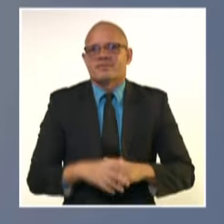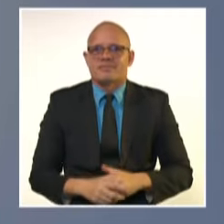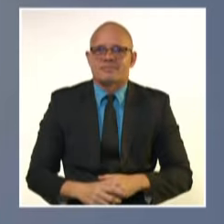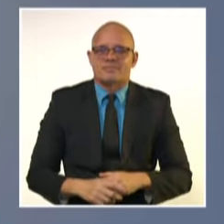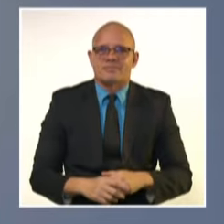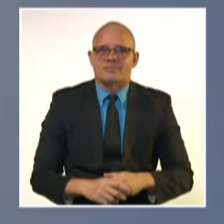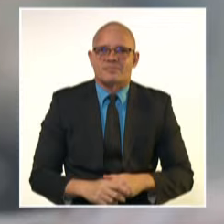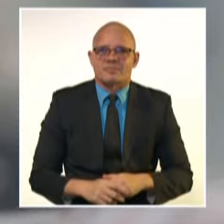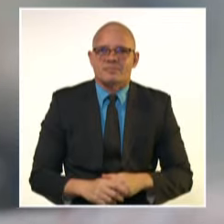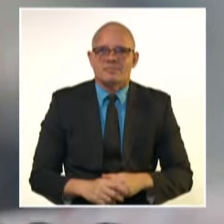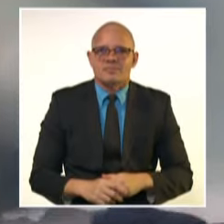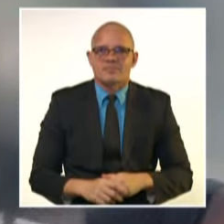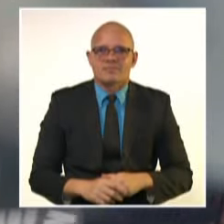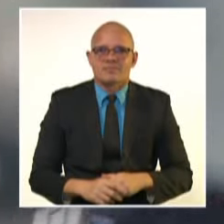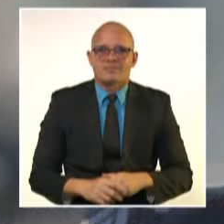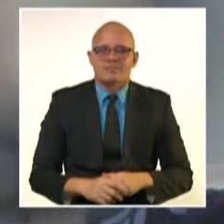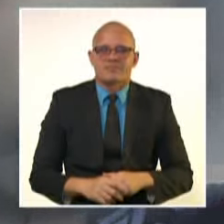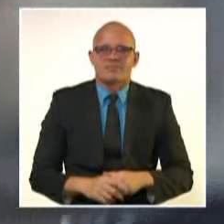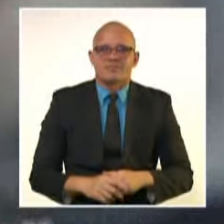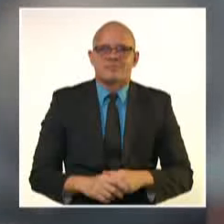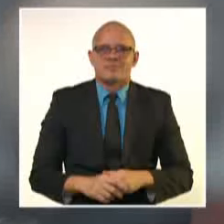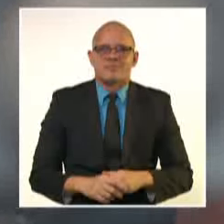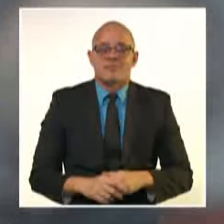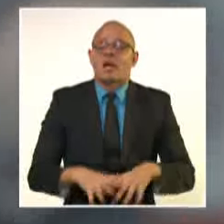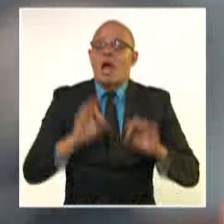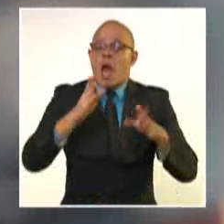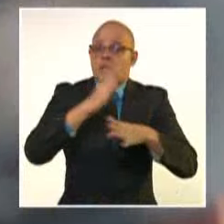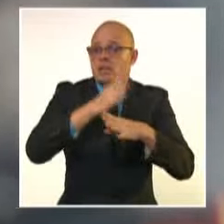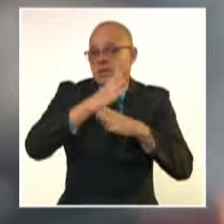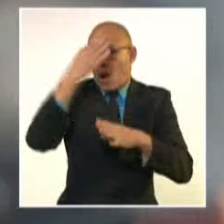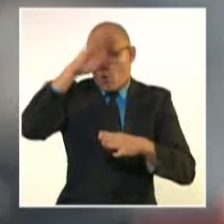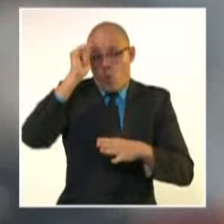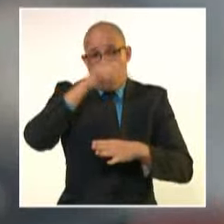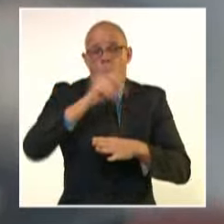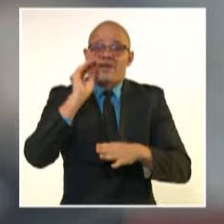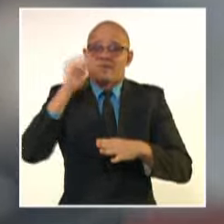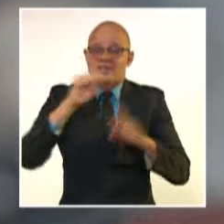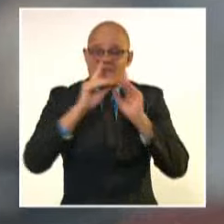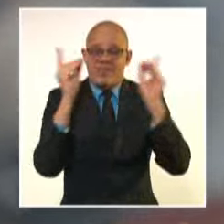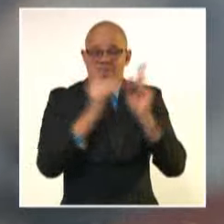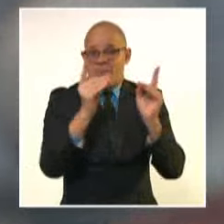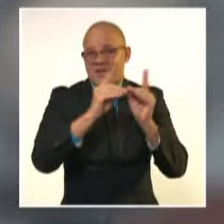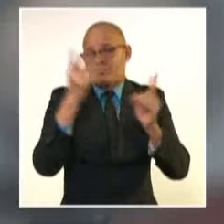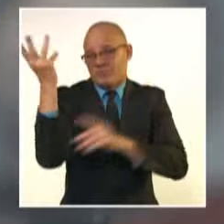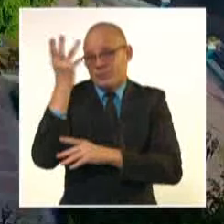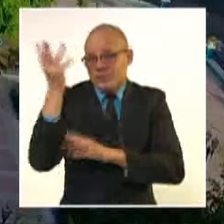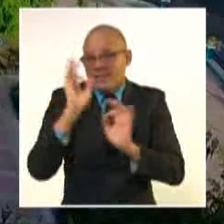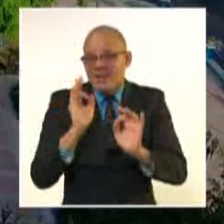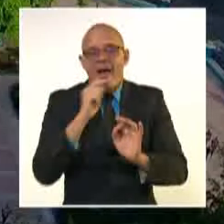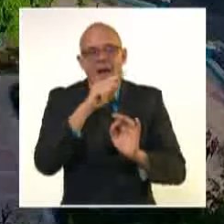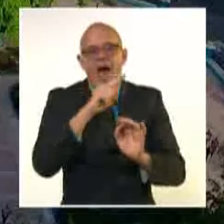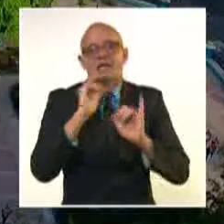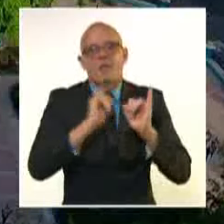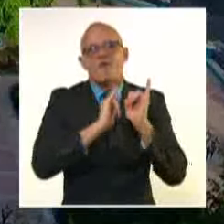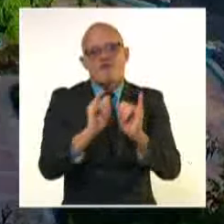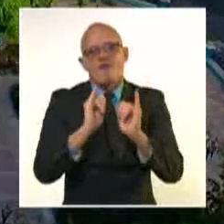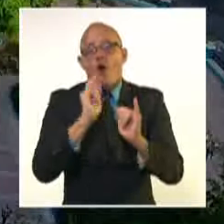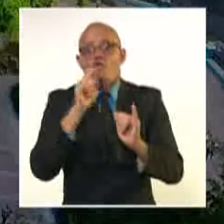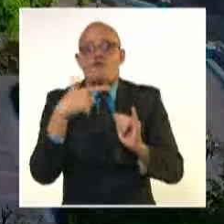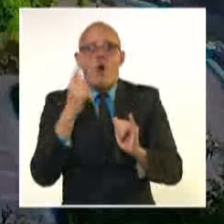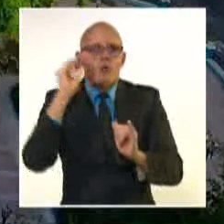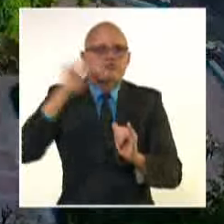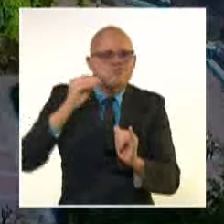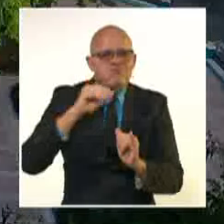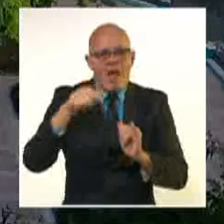Los reportes de la Estación Meteorológica de Santiago de Cuba son la primera evidencia que usamos para reconstruir el desafiante clima de